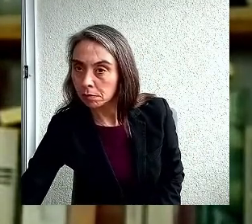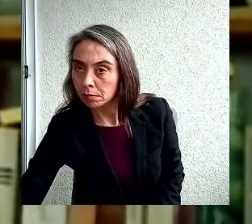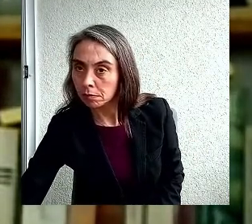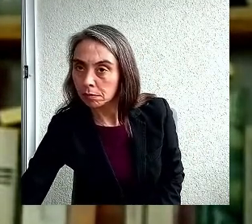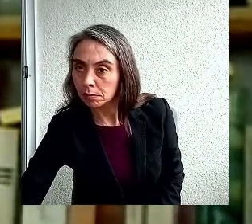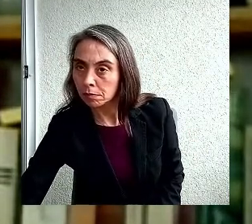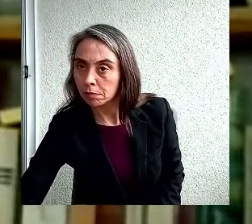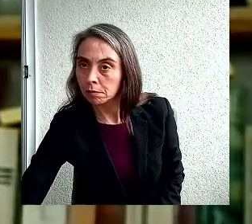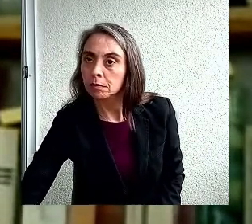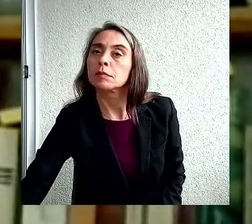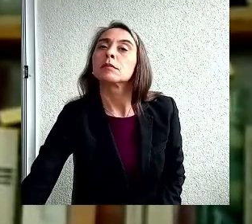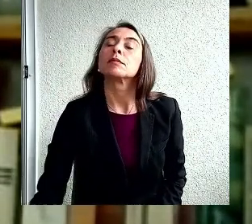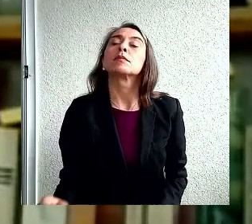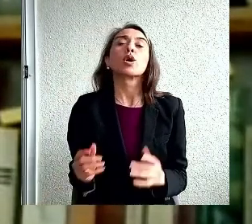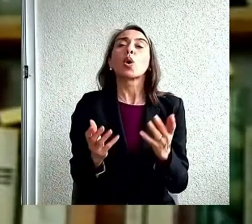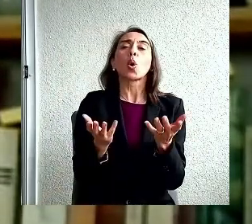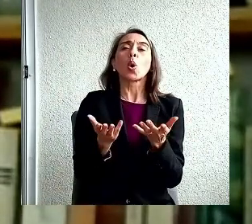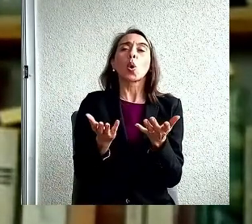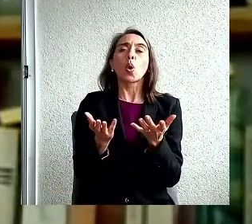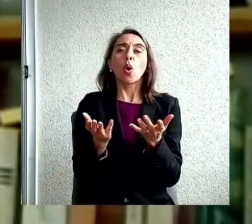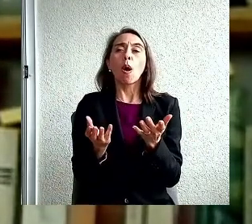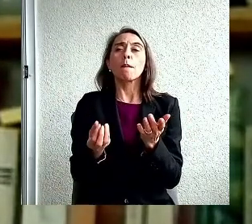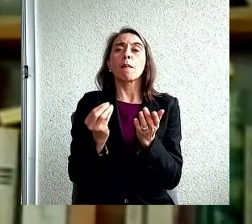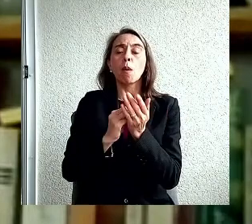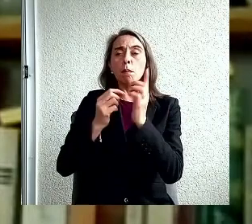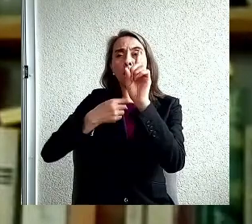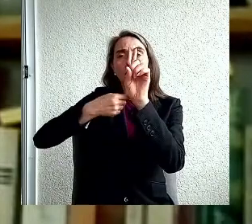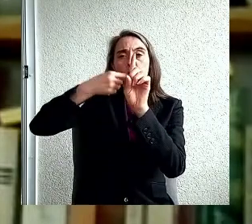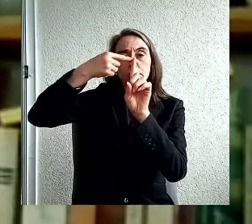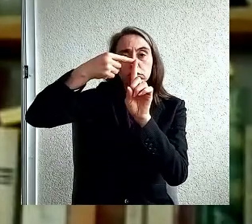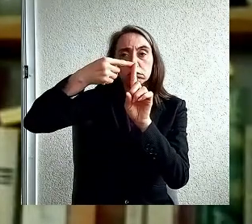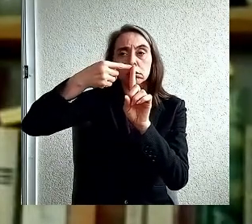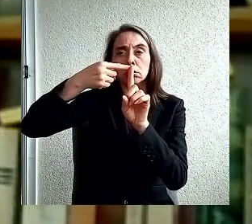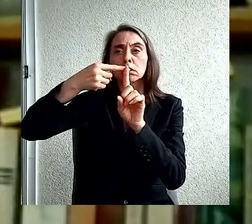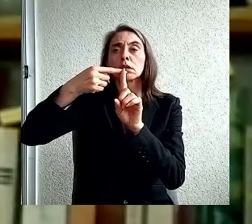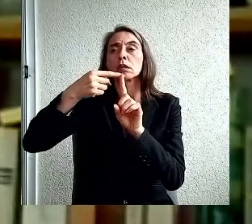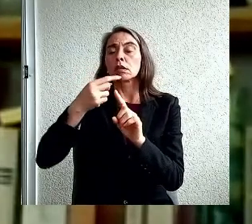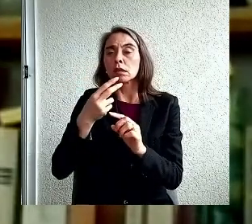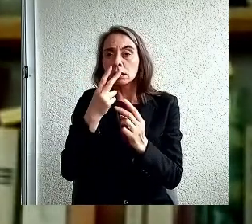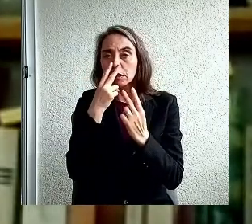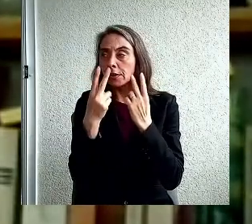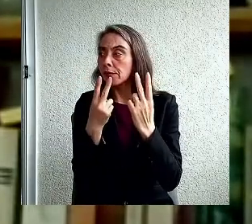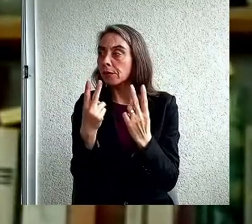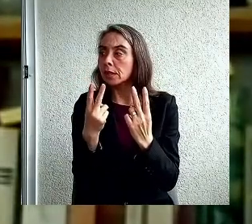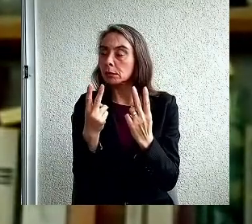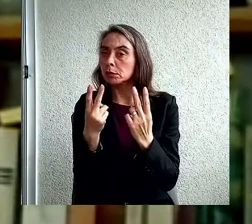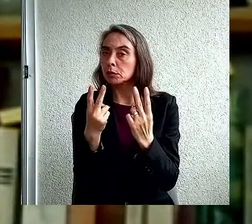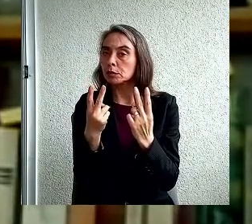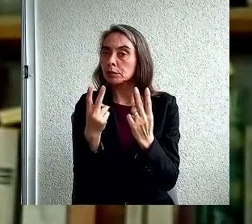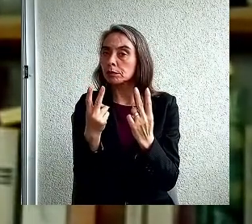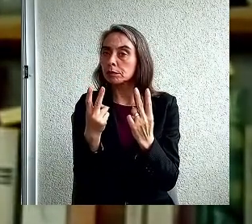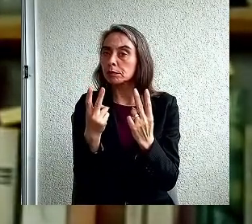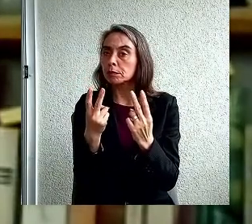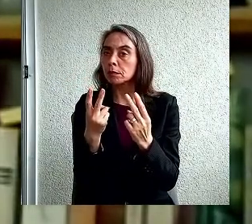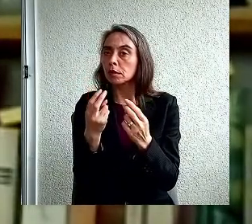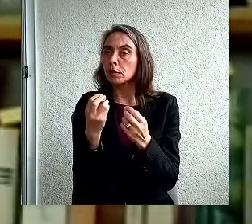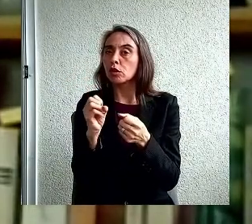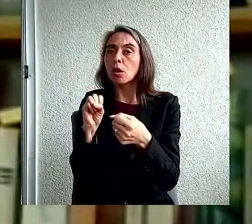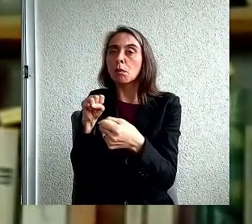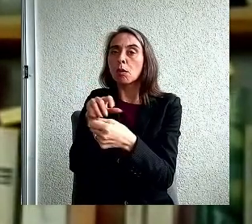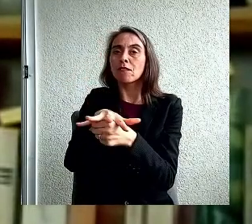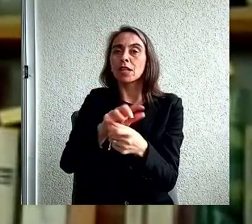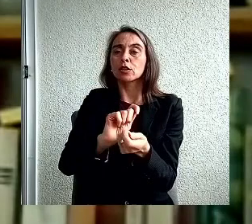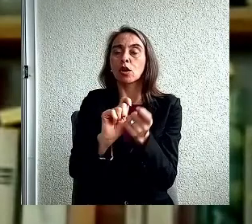eventos del cambio climático extremos. ¿Y por qué no hemos actuado? Bueno, lo hemos hecho, pero no lo